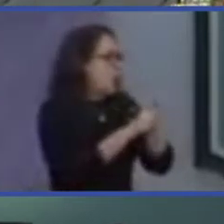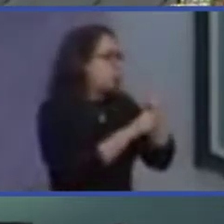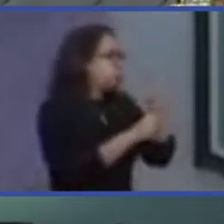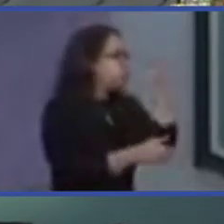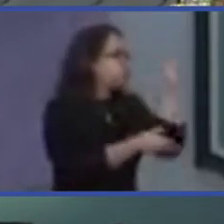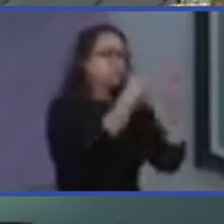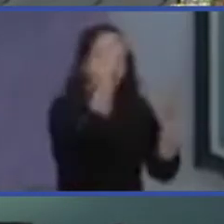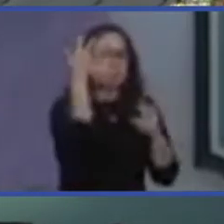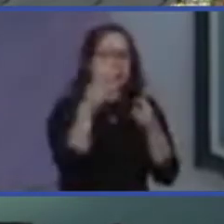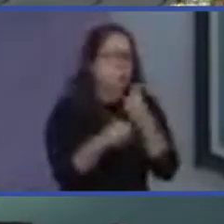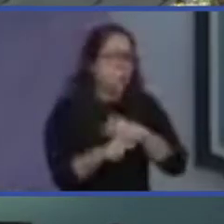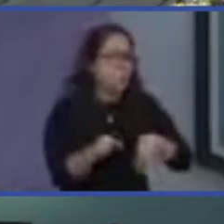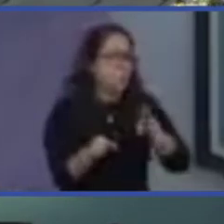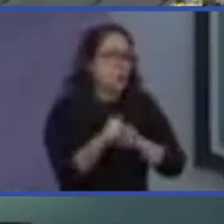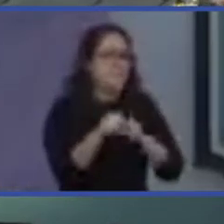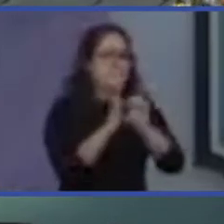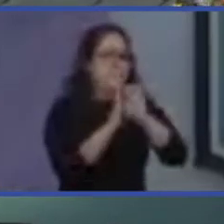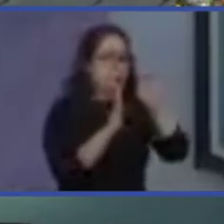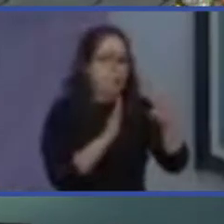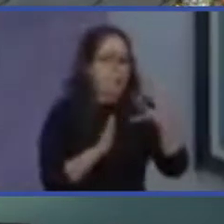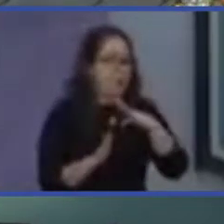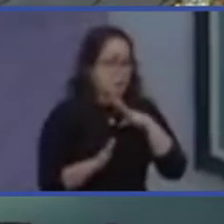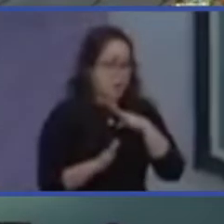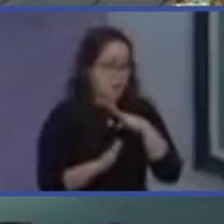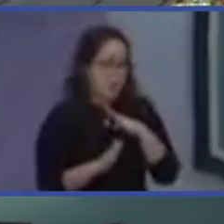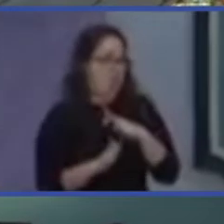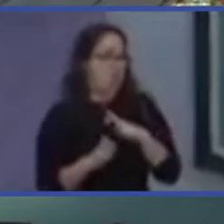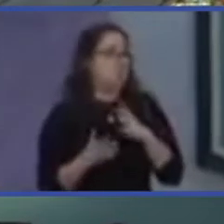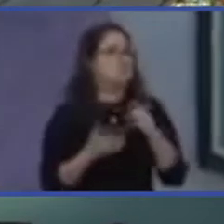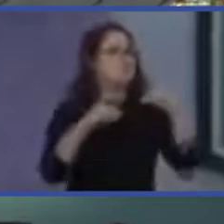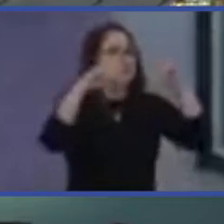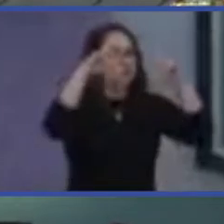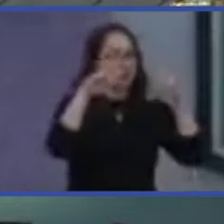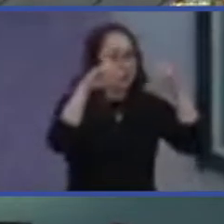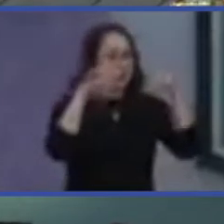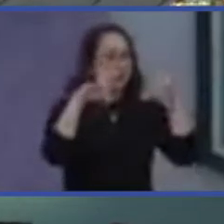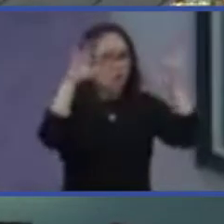a una imagen de un copo de nieve real,